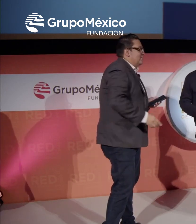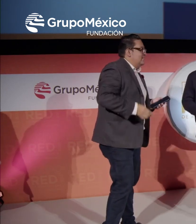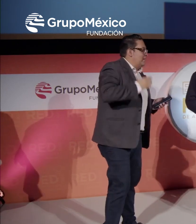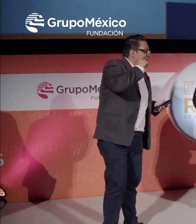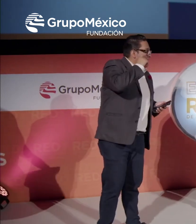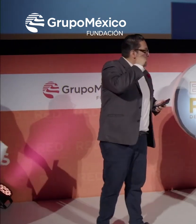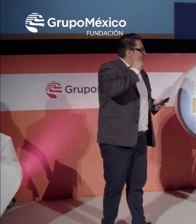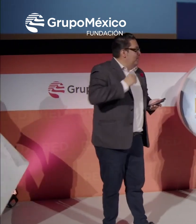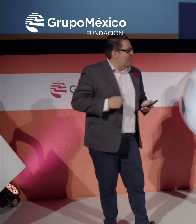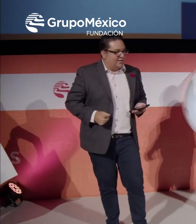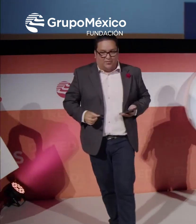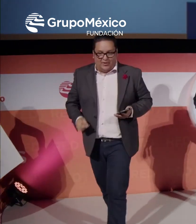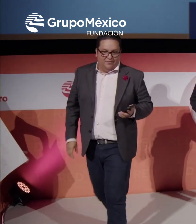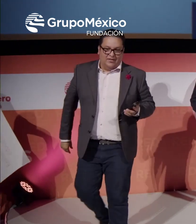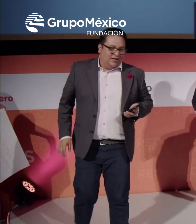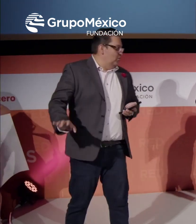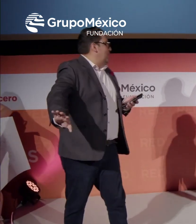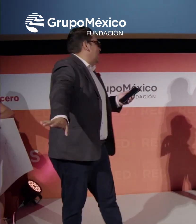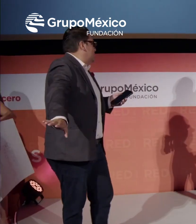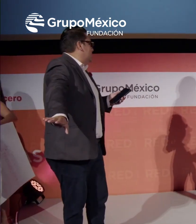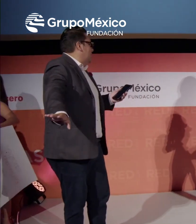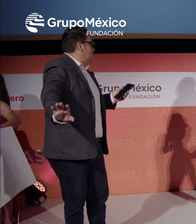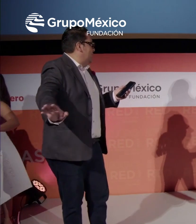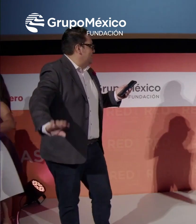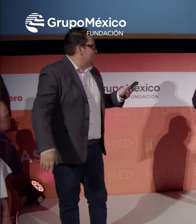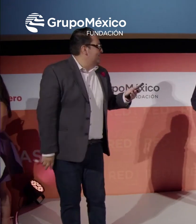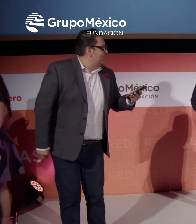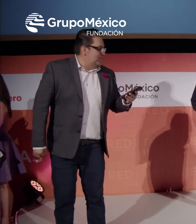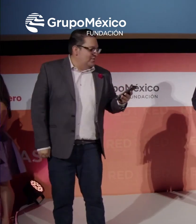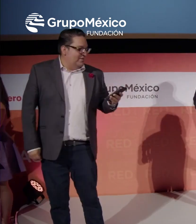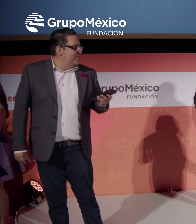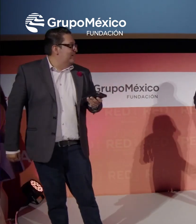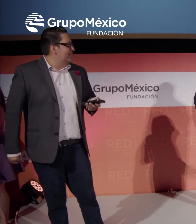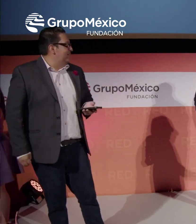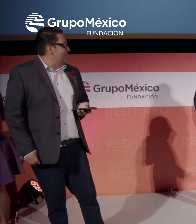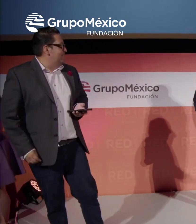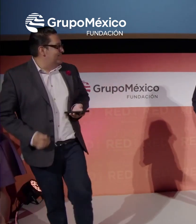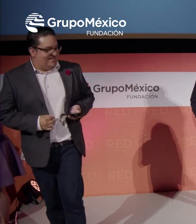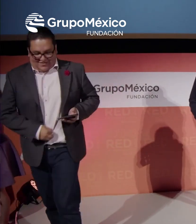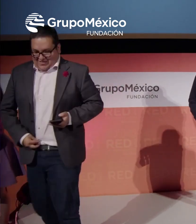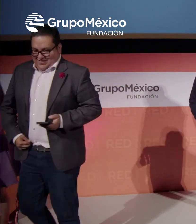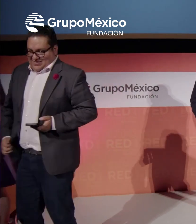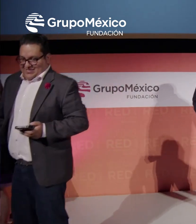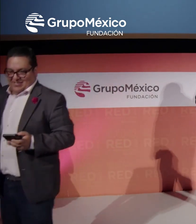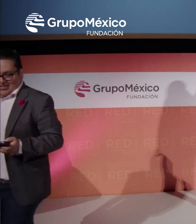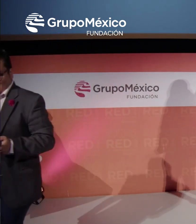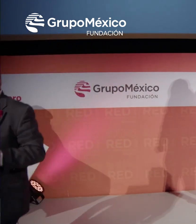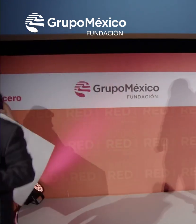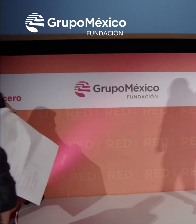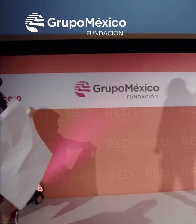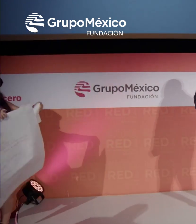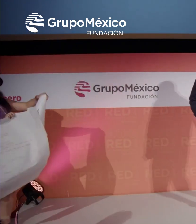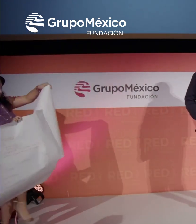Cuando comiencen a hablar, les tomo yo el tiempo, ¿va? No le hagan caso a ese reloj porque... No, sí me da una idea de qué estoy